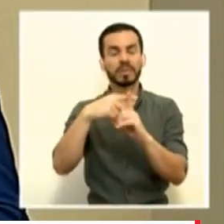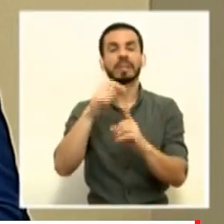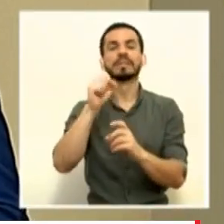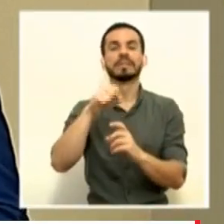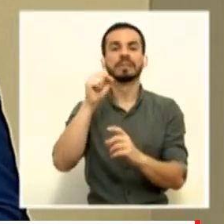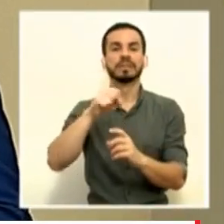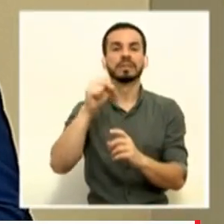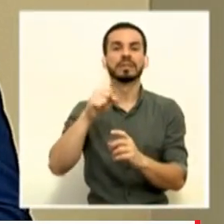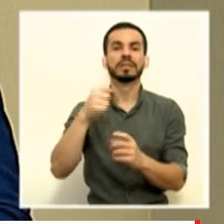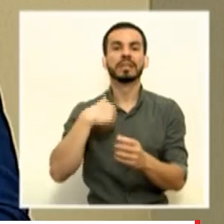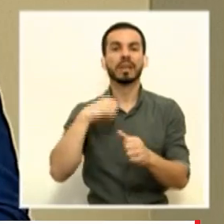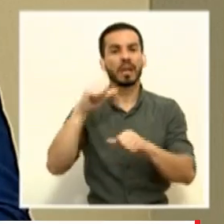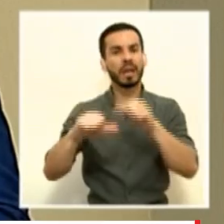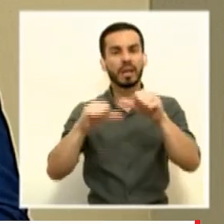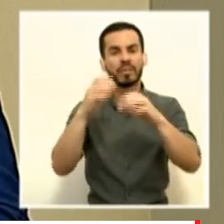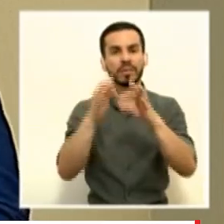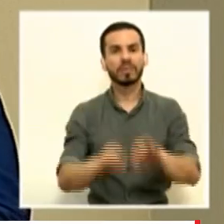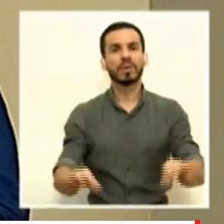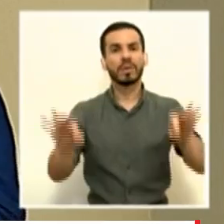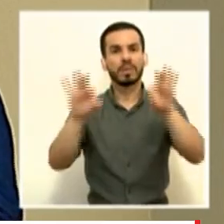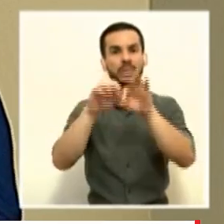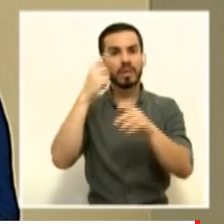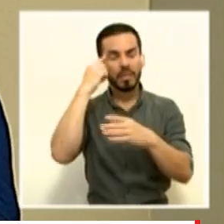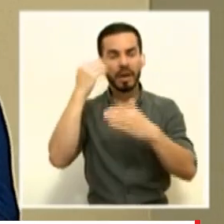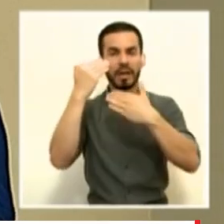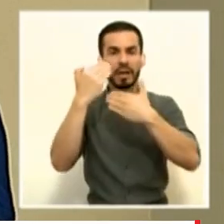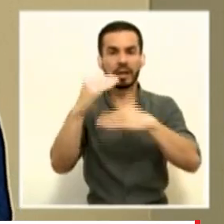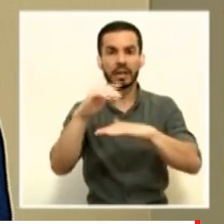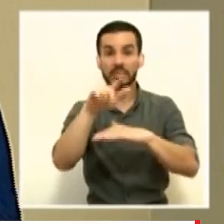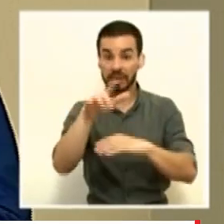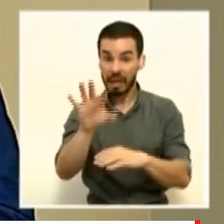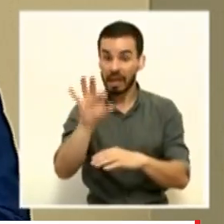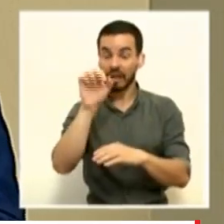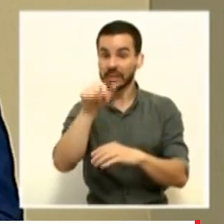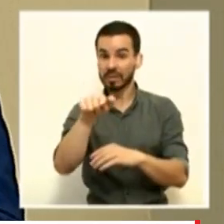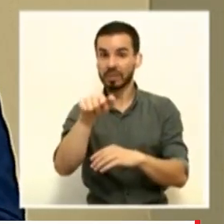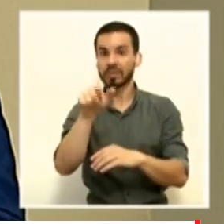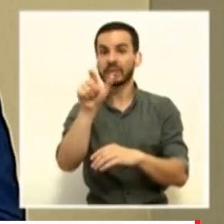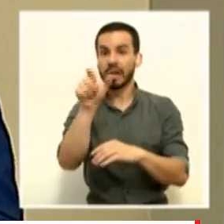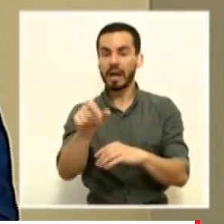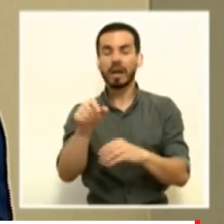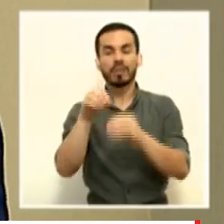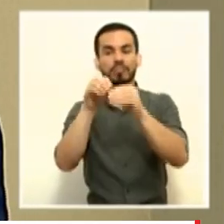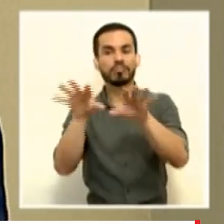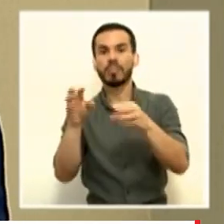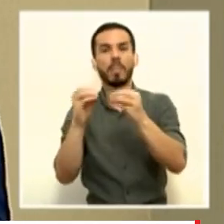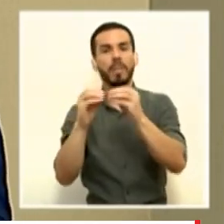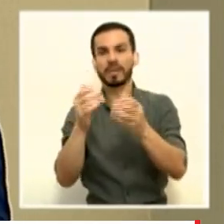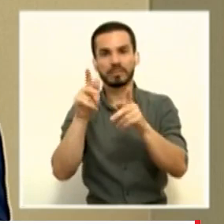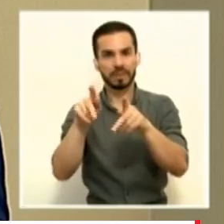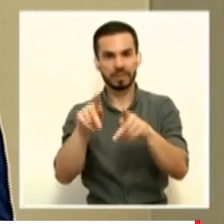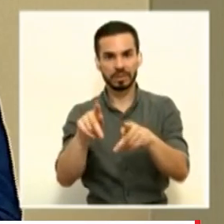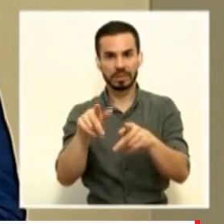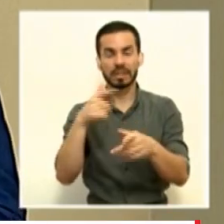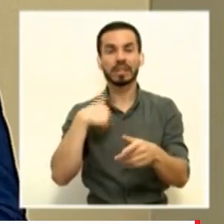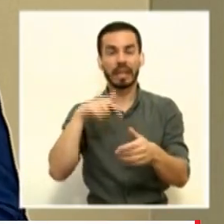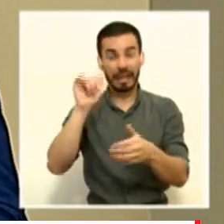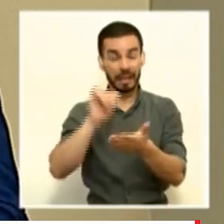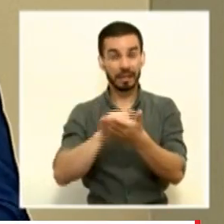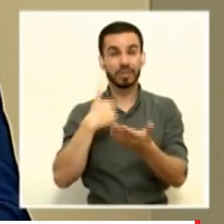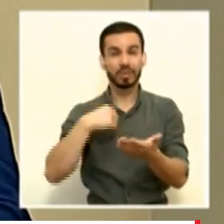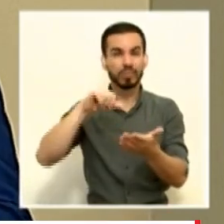pero sí es un esfuerzo importante para justamente limitar que esos que se encontraron vayan a contagiar más personas. Pero en esto,